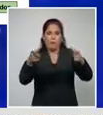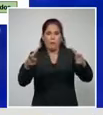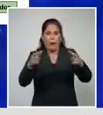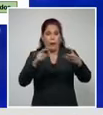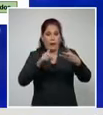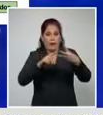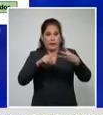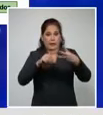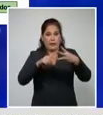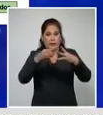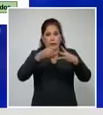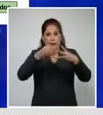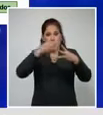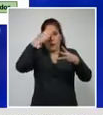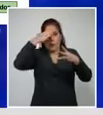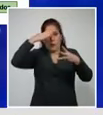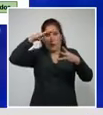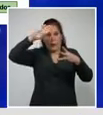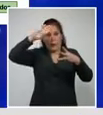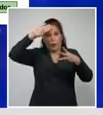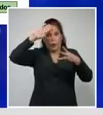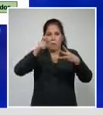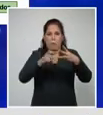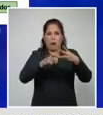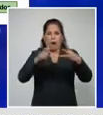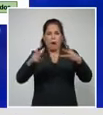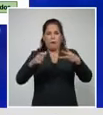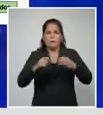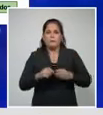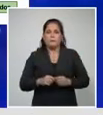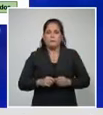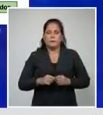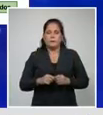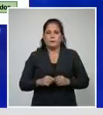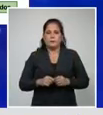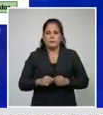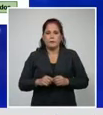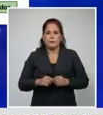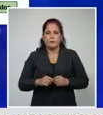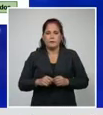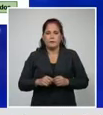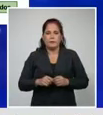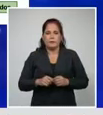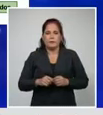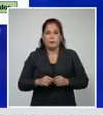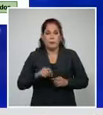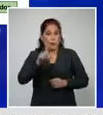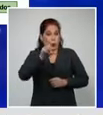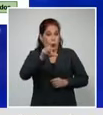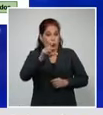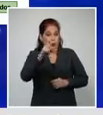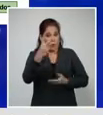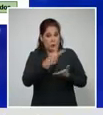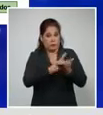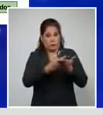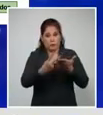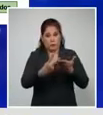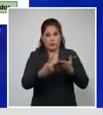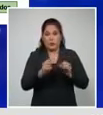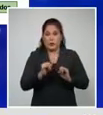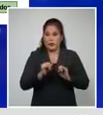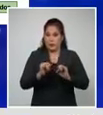alta, tasa de incidencia de casos confirmados por 100.000 habitantes en los últimos 15 días.